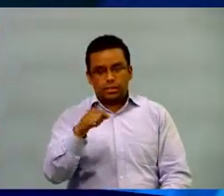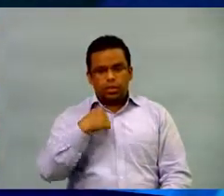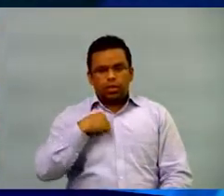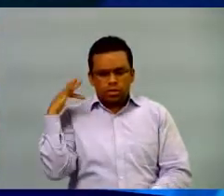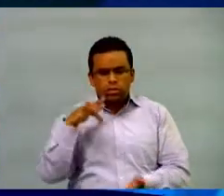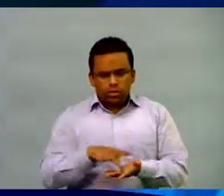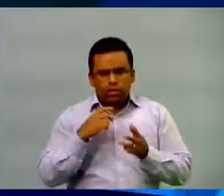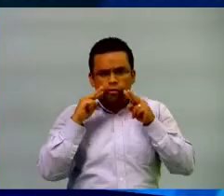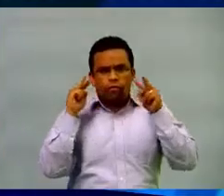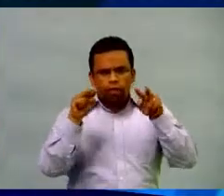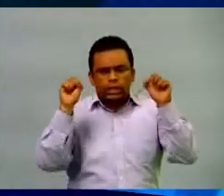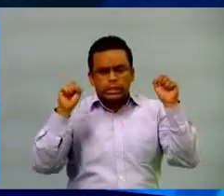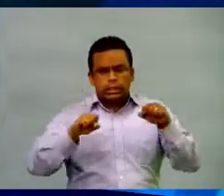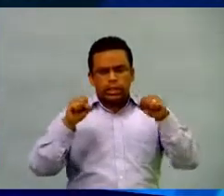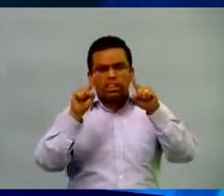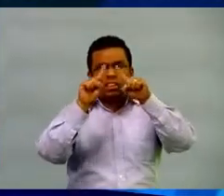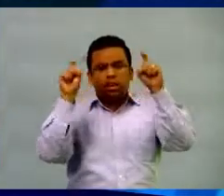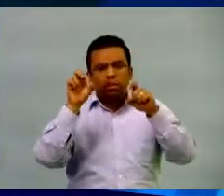Red Renata.